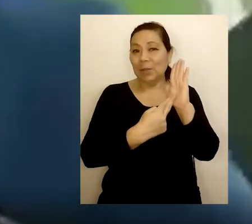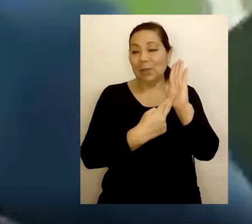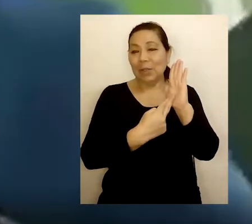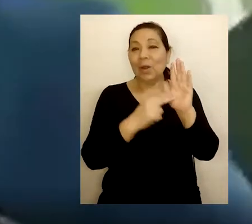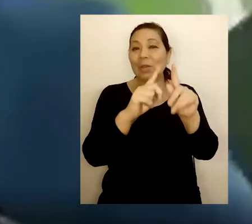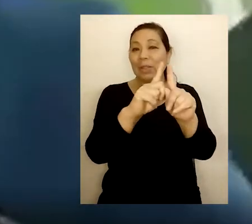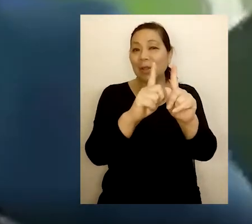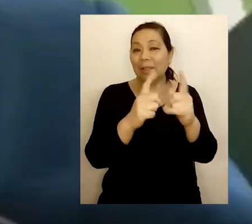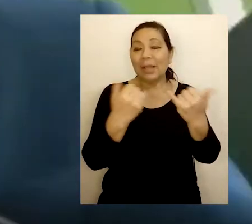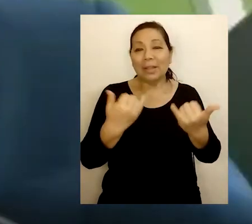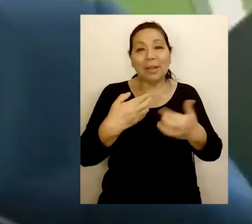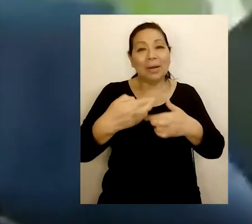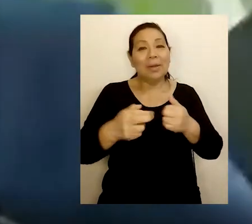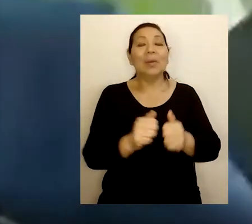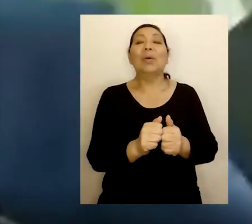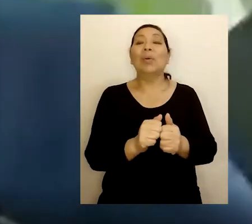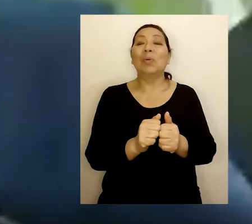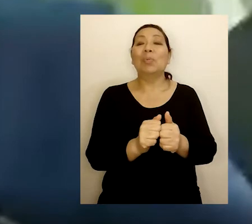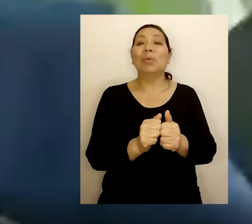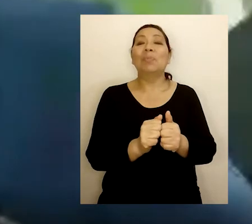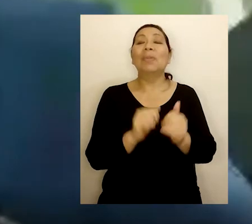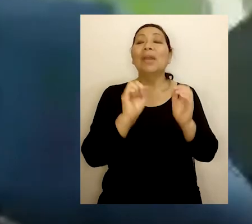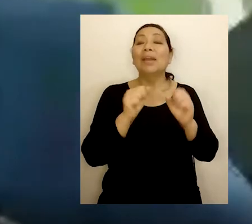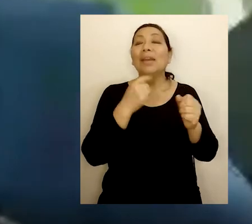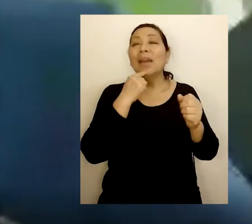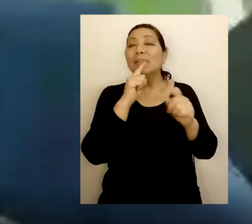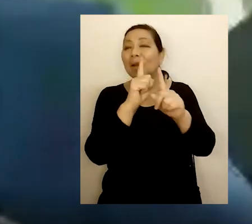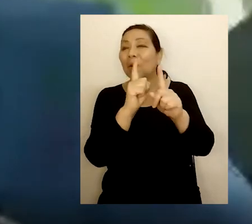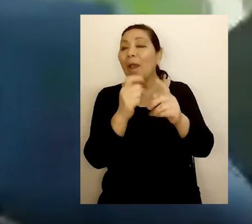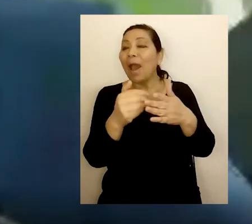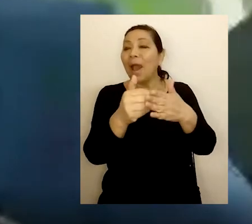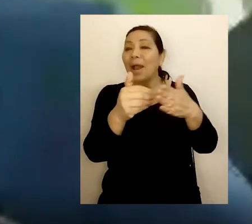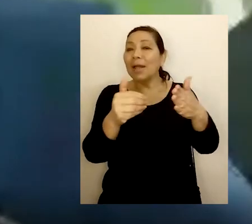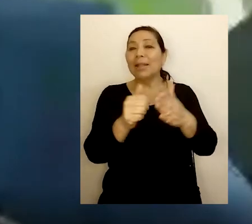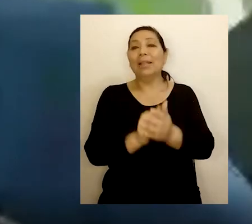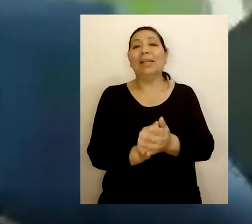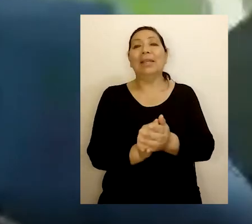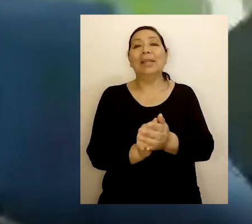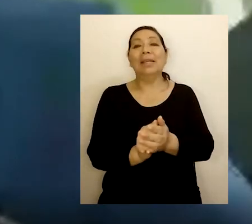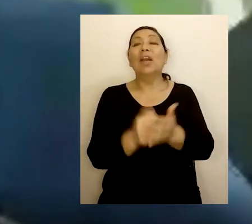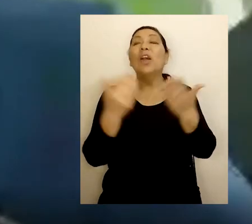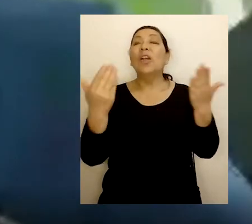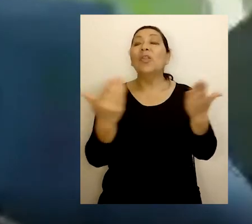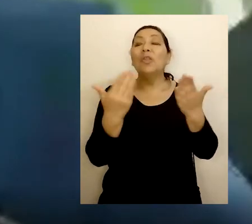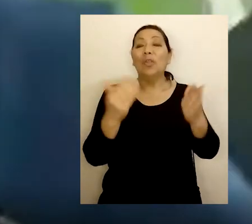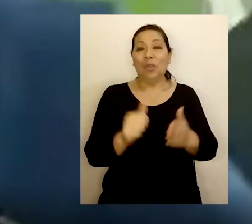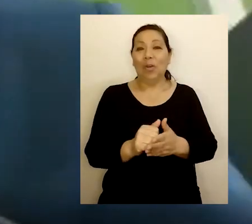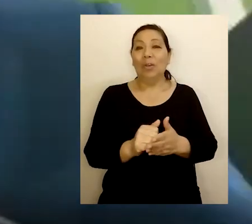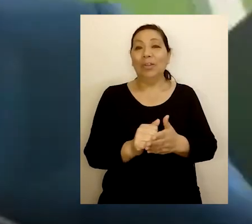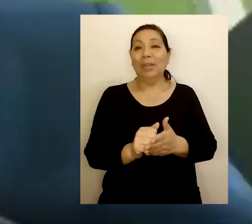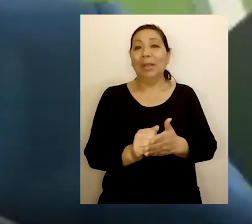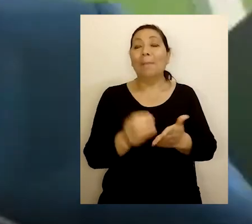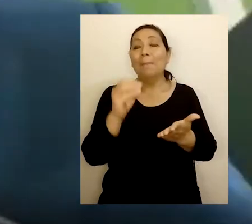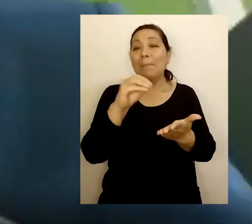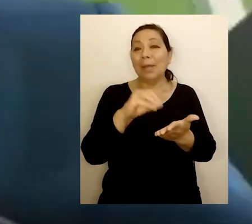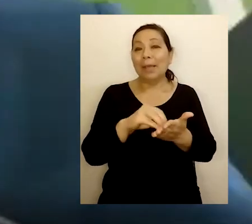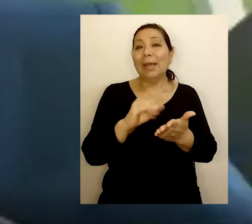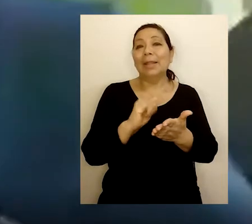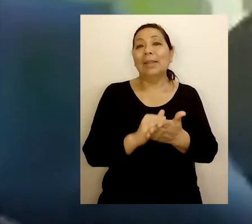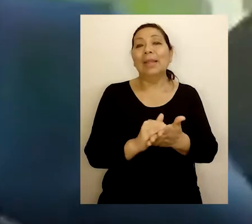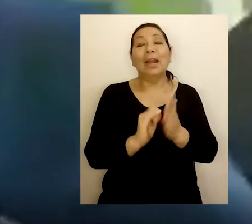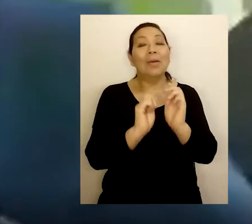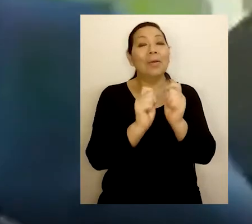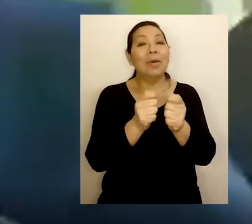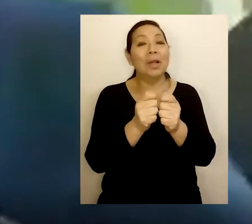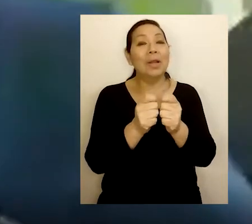está cuestionando en este proceso de habeas corpus, se hace una cuestión previa. Se señala que en realidad el